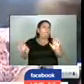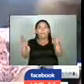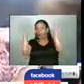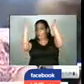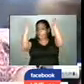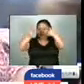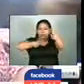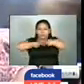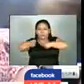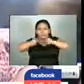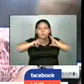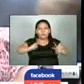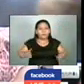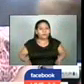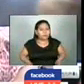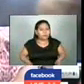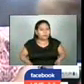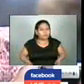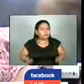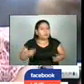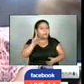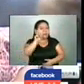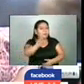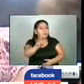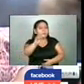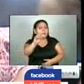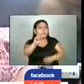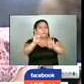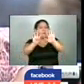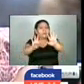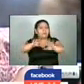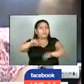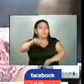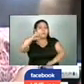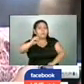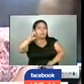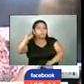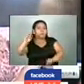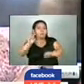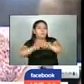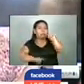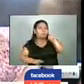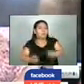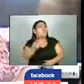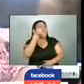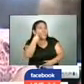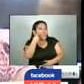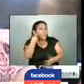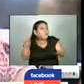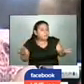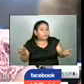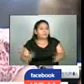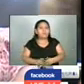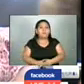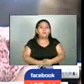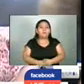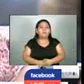Plan Control Territorial, 109 millones de dólares. ¿Dónde están?